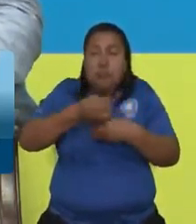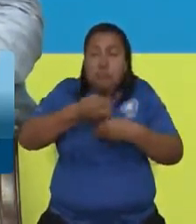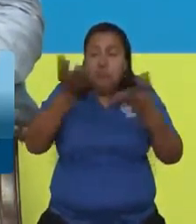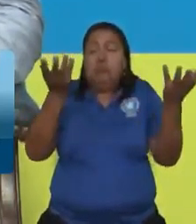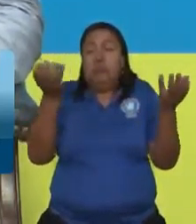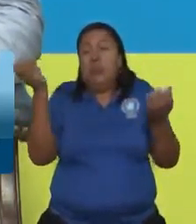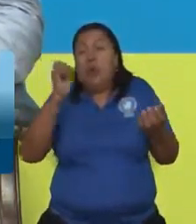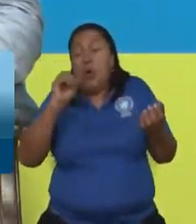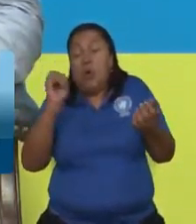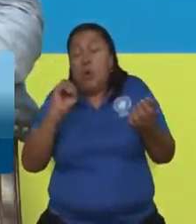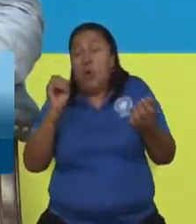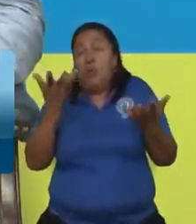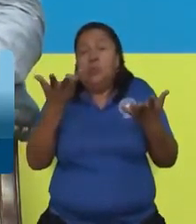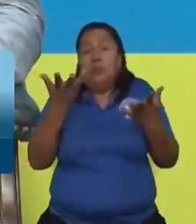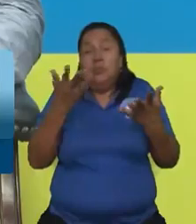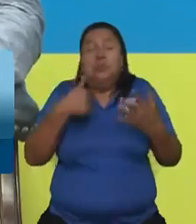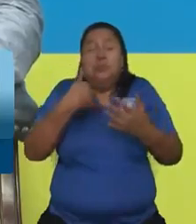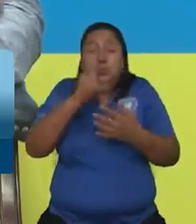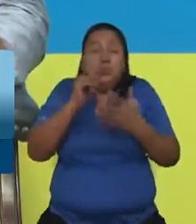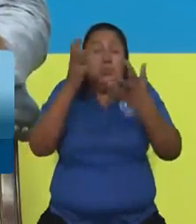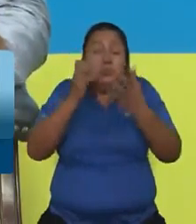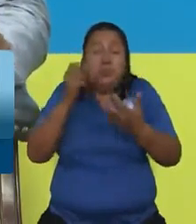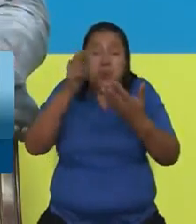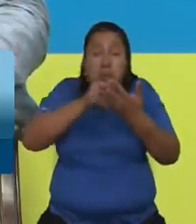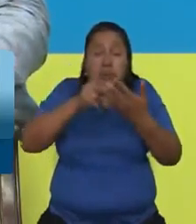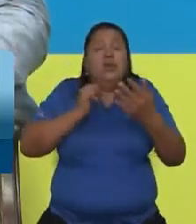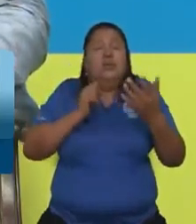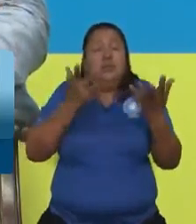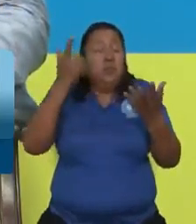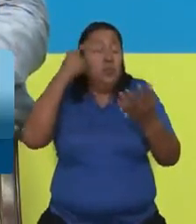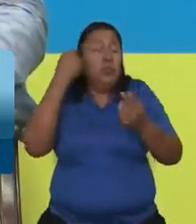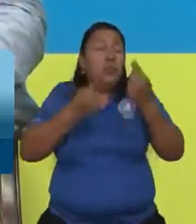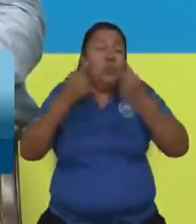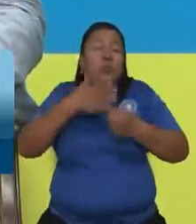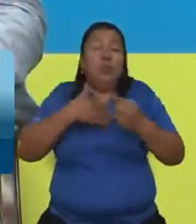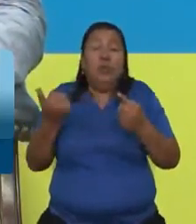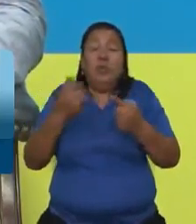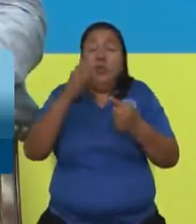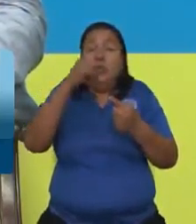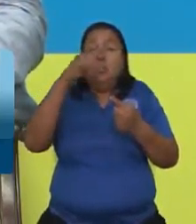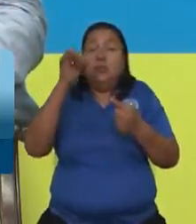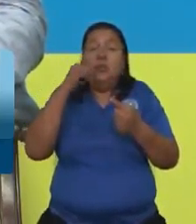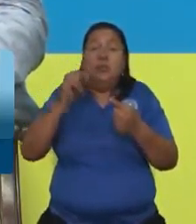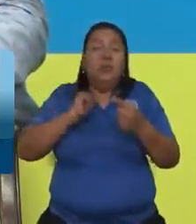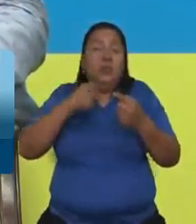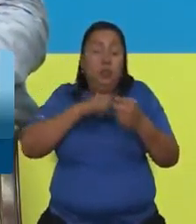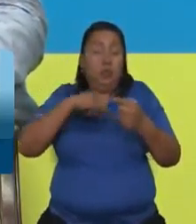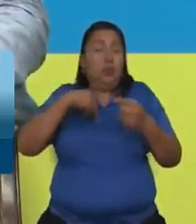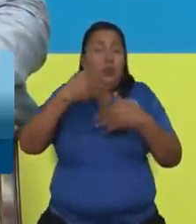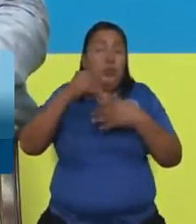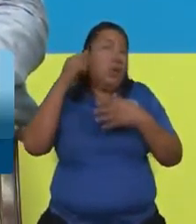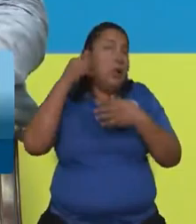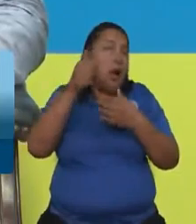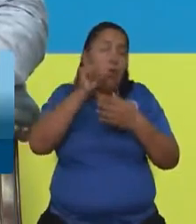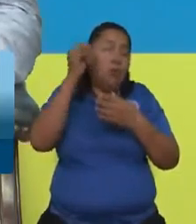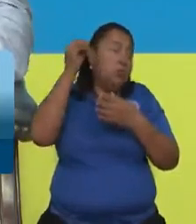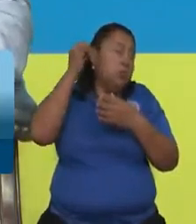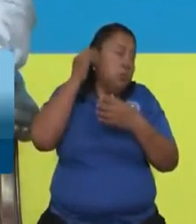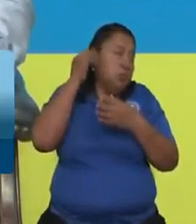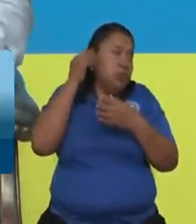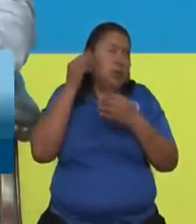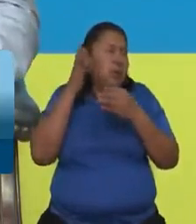que es, y de repente cuando nos estamos vistiendo sentimos que se nos sale agüita de los oídos. ¿Es bueno que esta